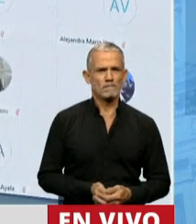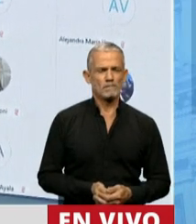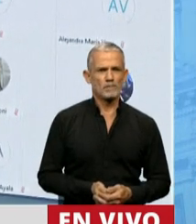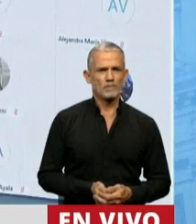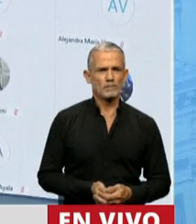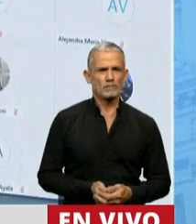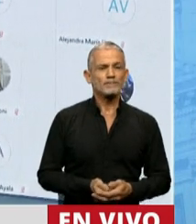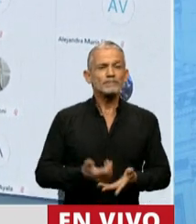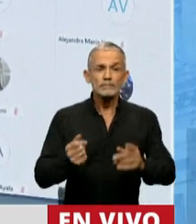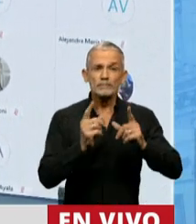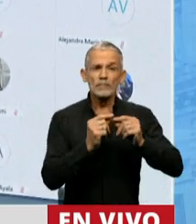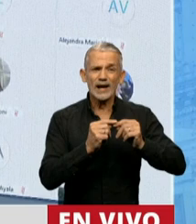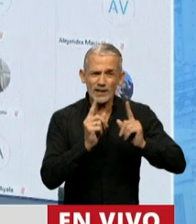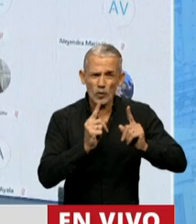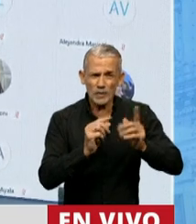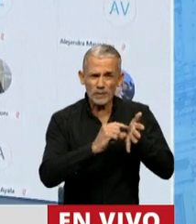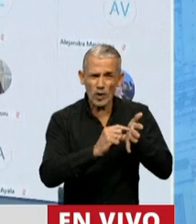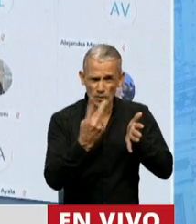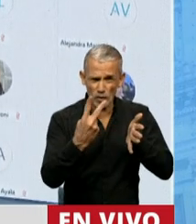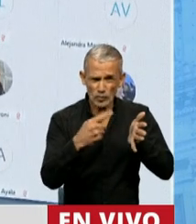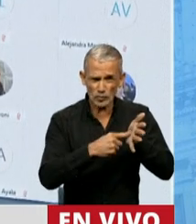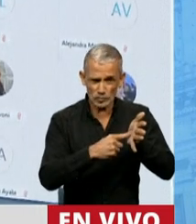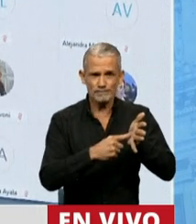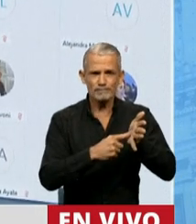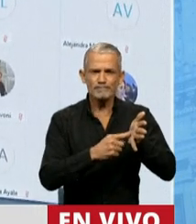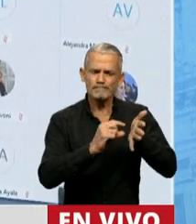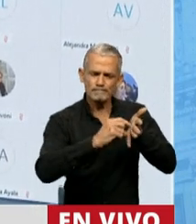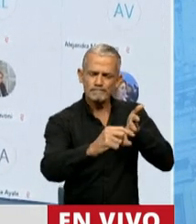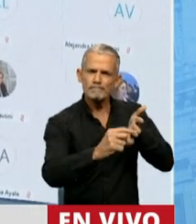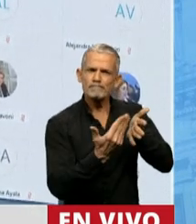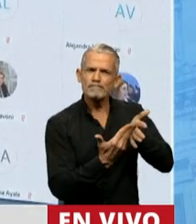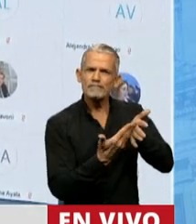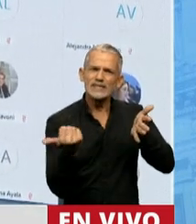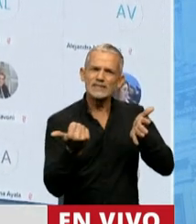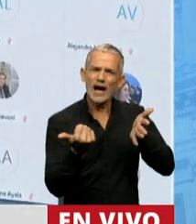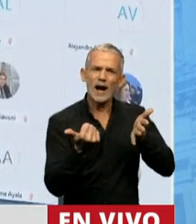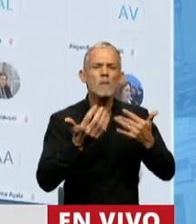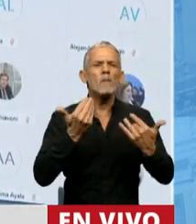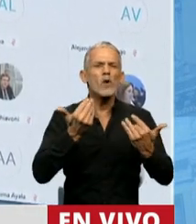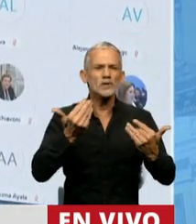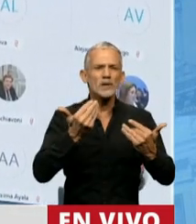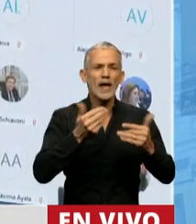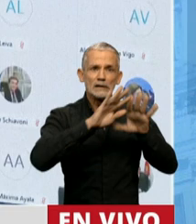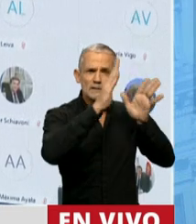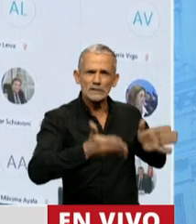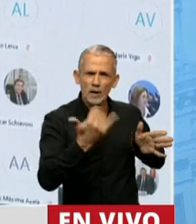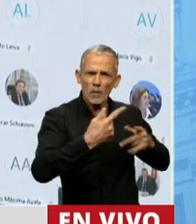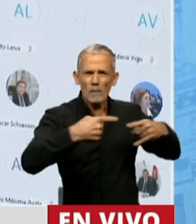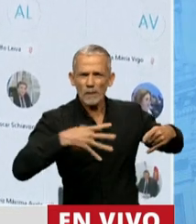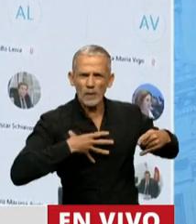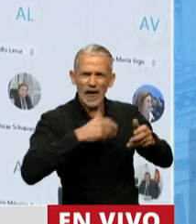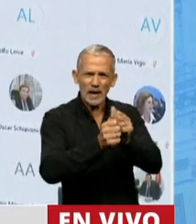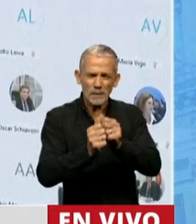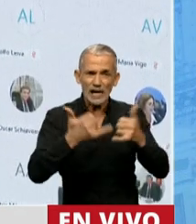el el artículo mismo además elimina la posibilidad de venta de activos del fondo de